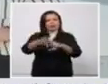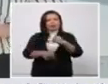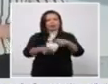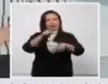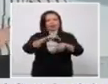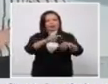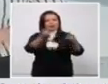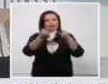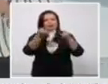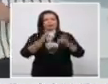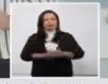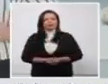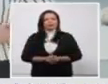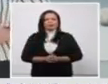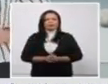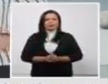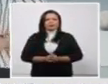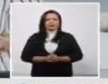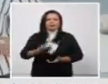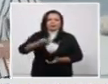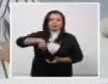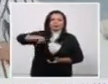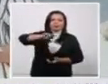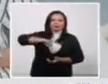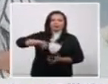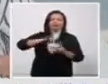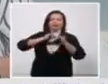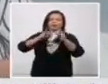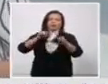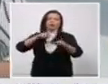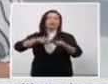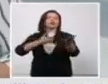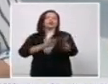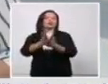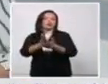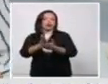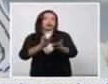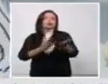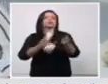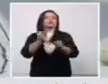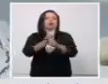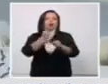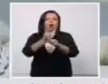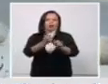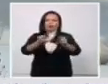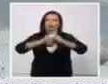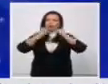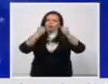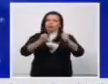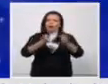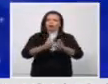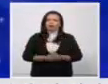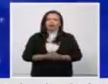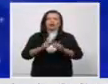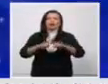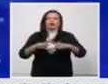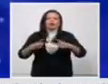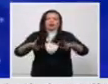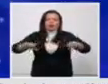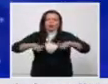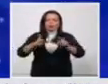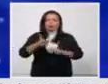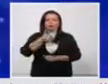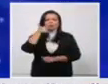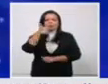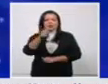informativos. Gisela, a ustedes adelantarles que se trabaja muy duro en esta provincia para, al término del primer trimestre del año, sumar